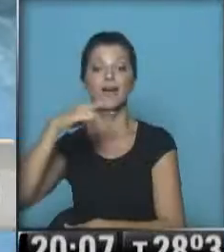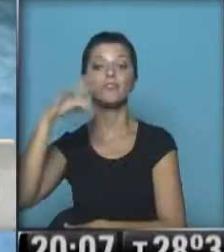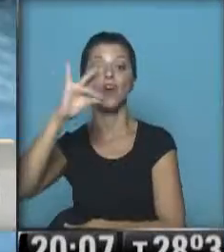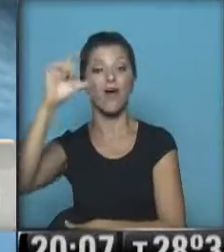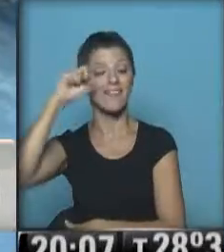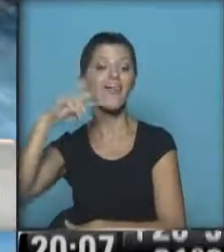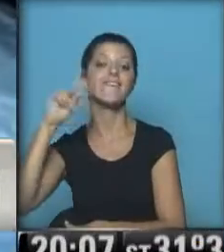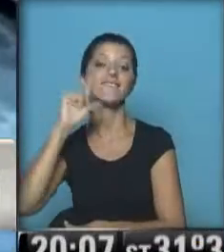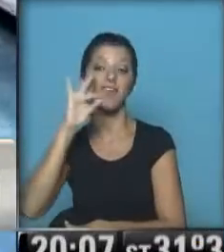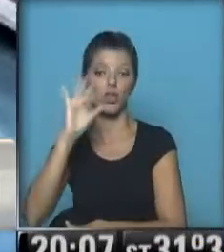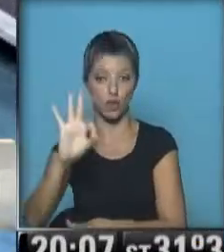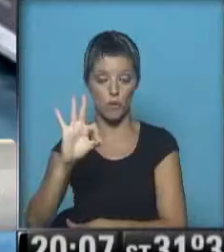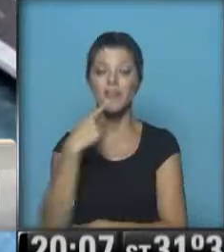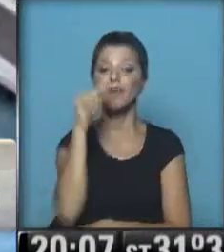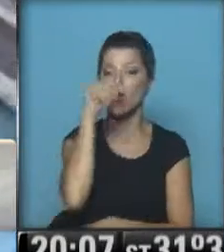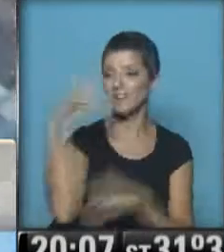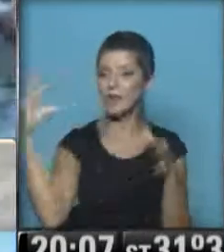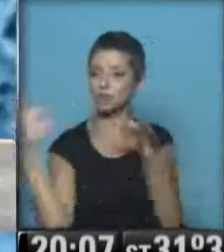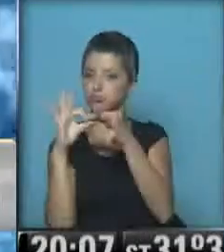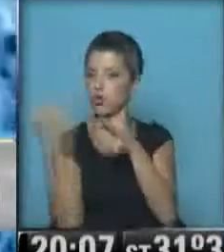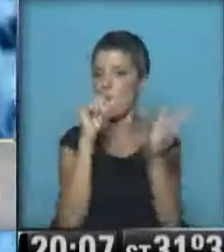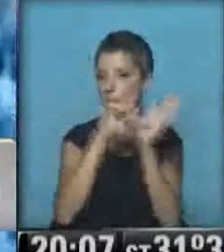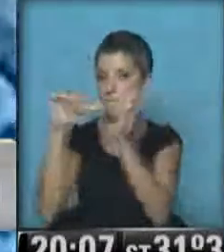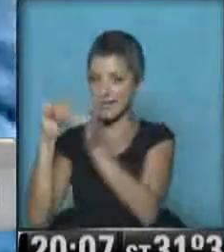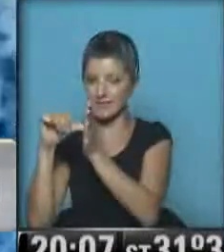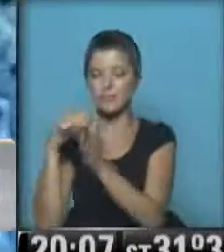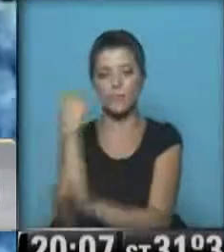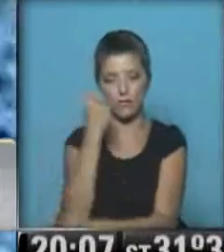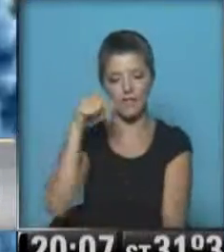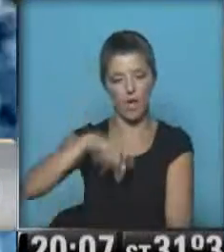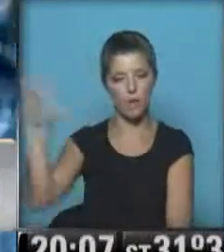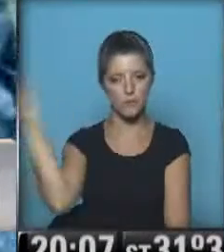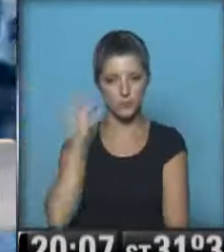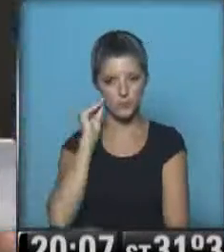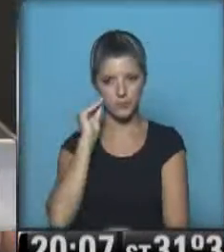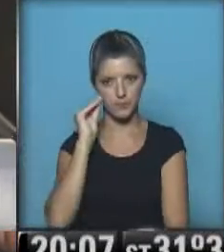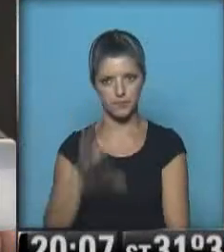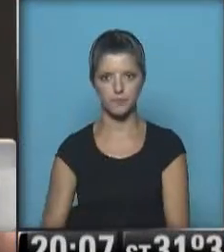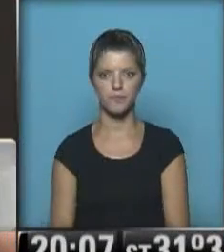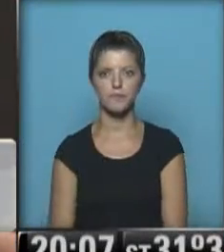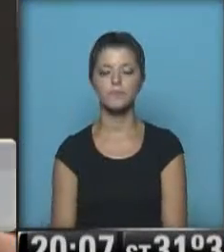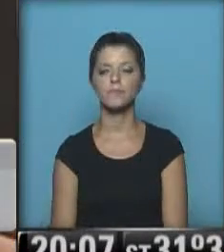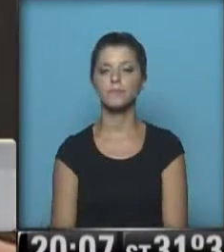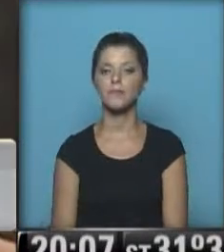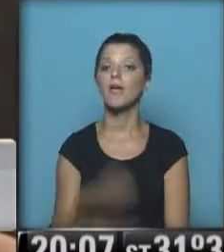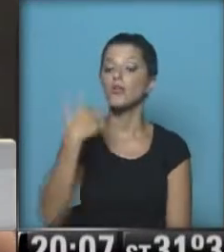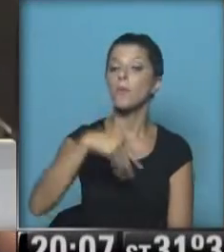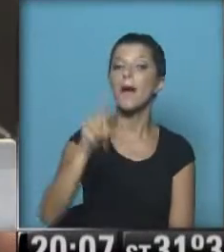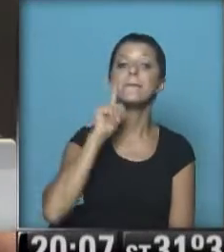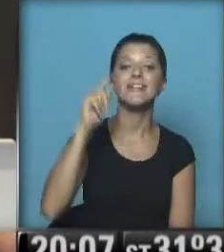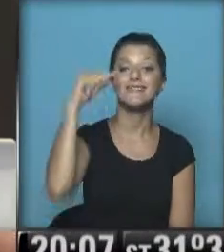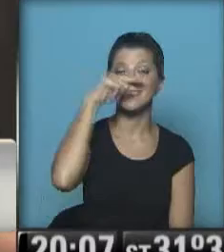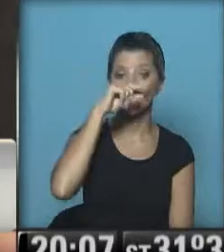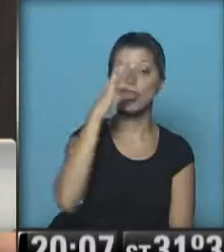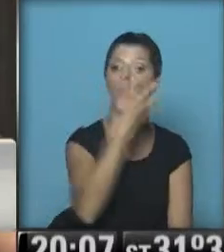Vido, reivindicó esta alianza estratégica con China. Lo escuchamos. Esto va a aportar